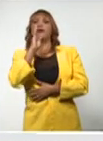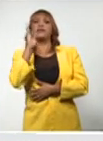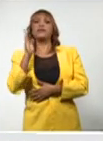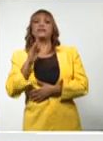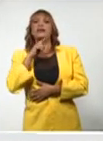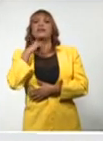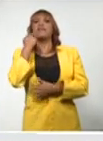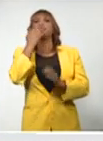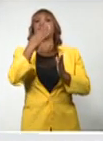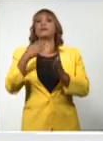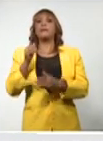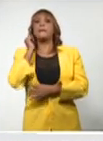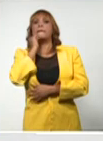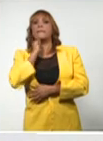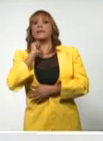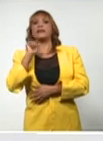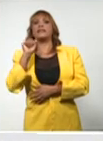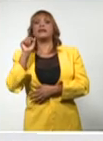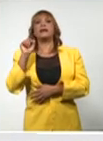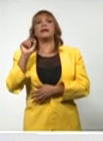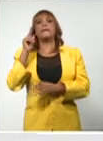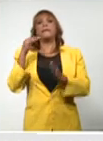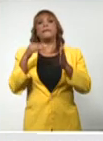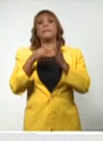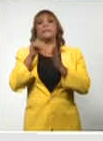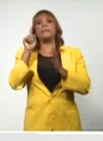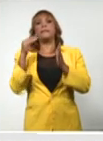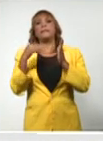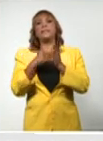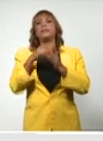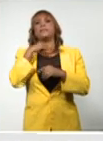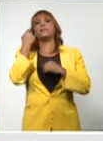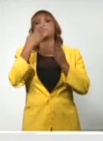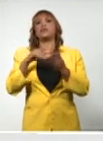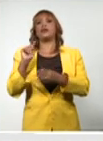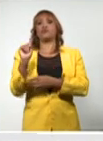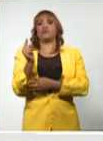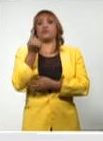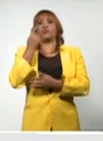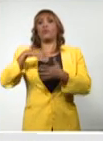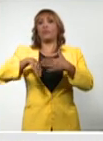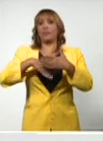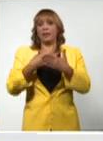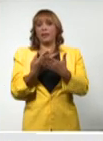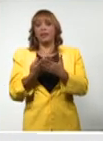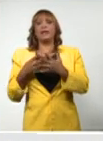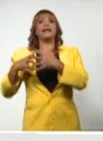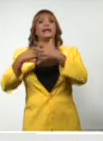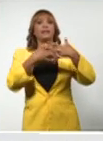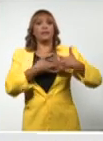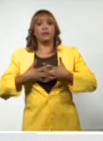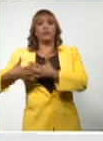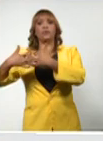fallecieron más de 1,000 personas en un solo día. Estamos hablando en Estados Unidos de